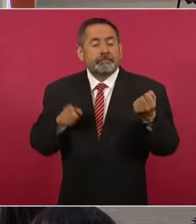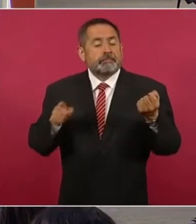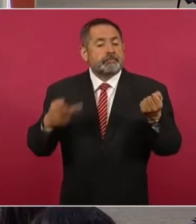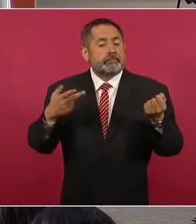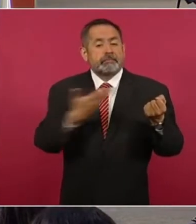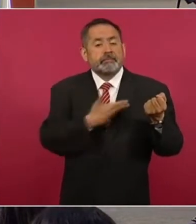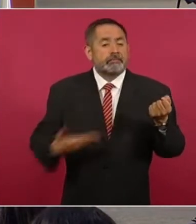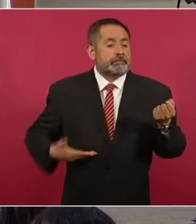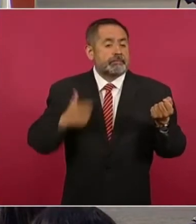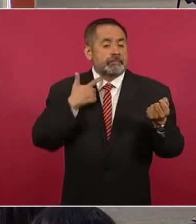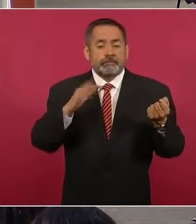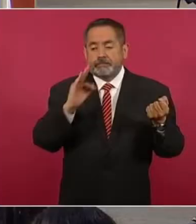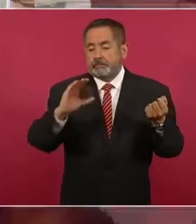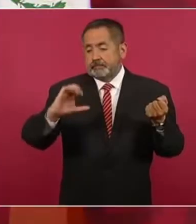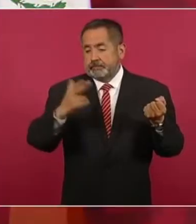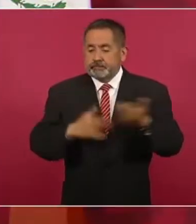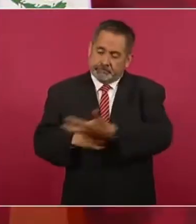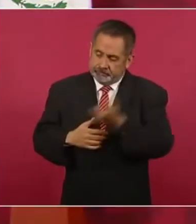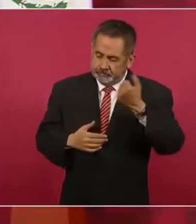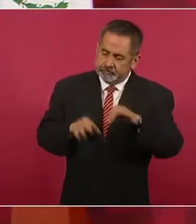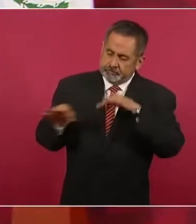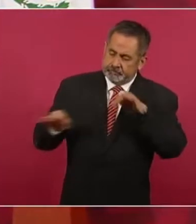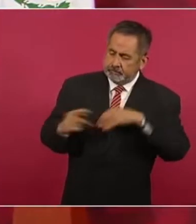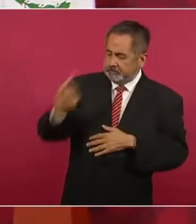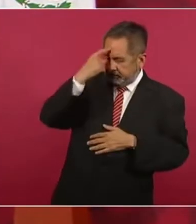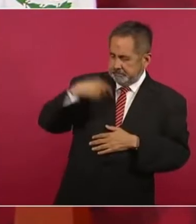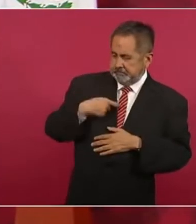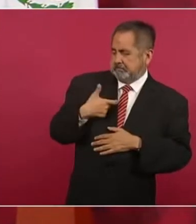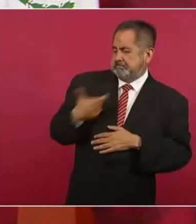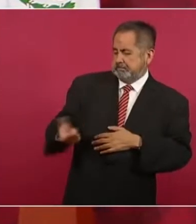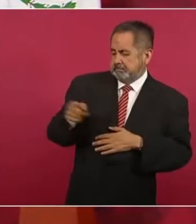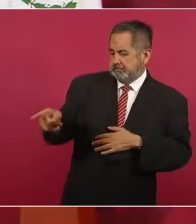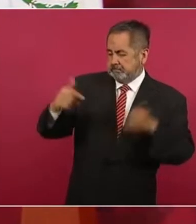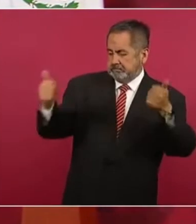Calderón de empleado